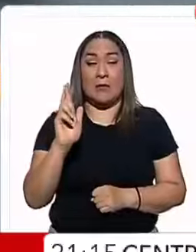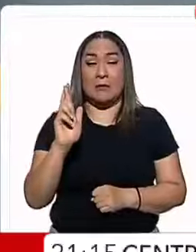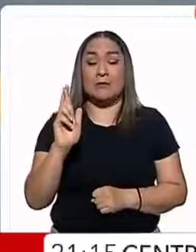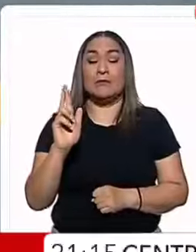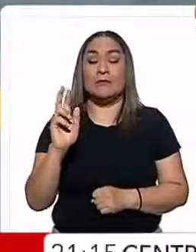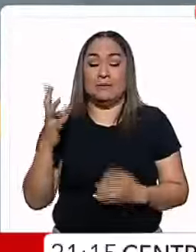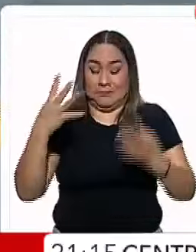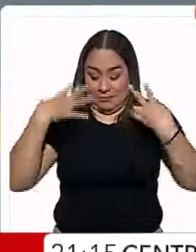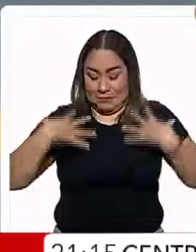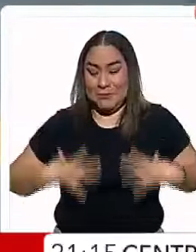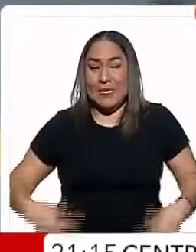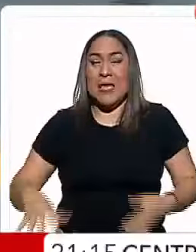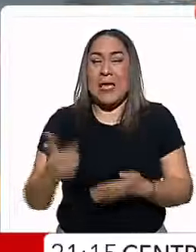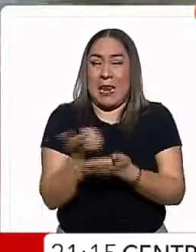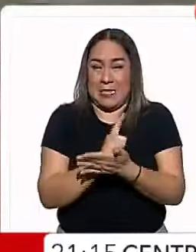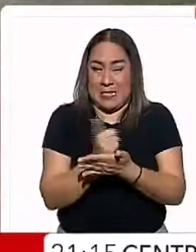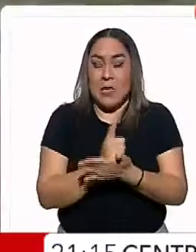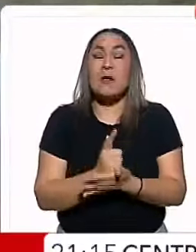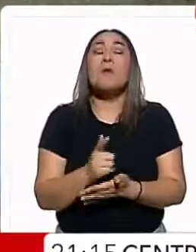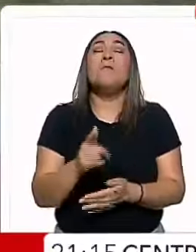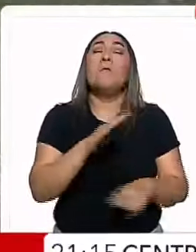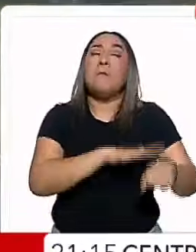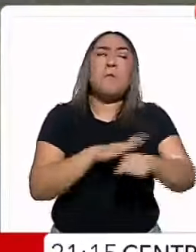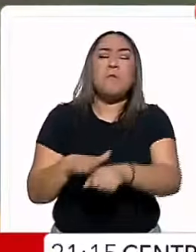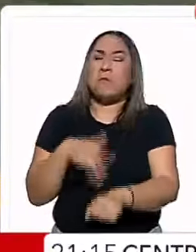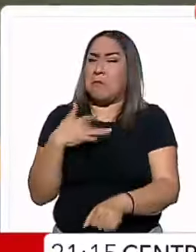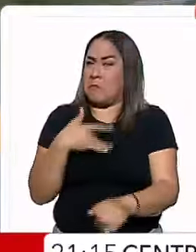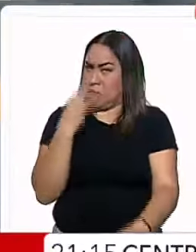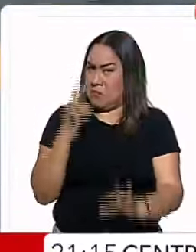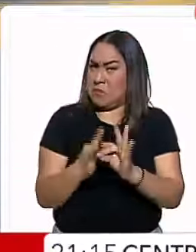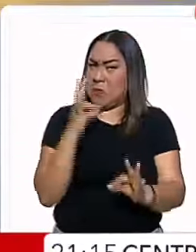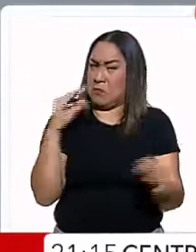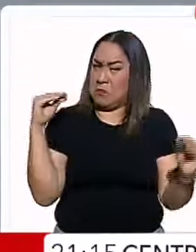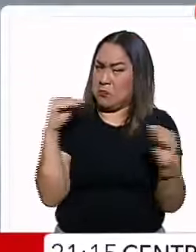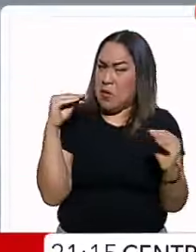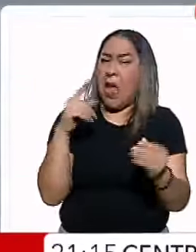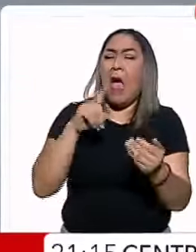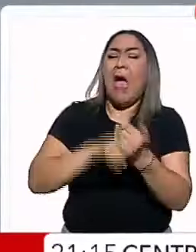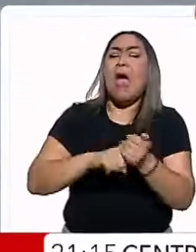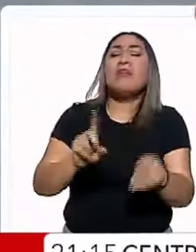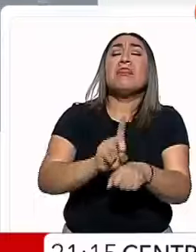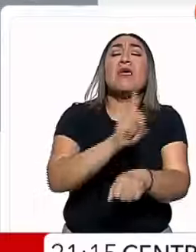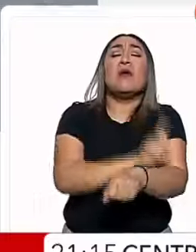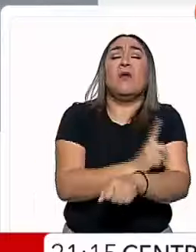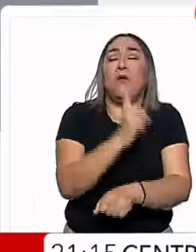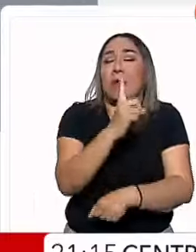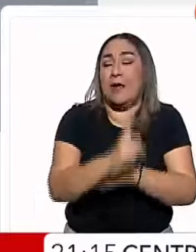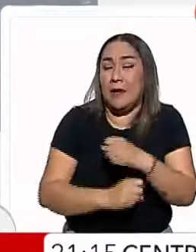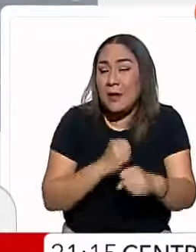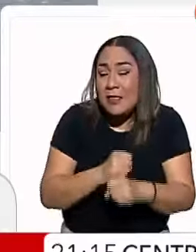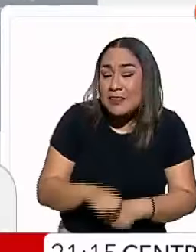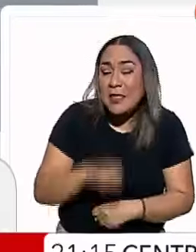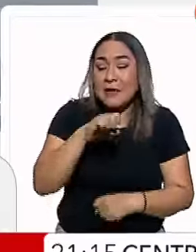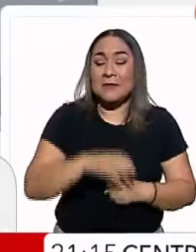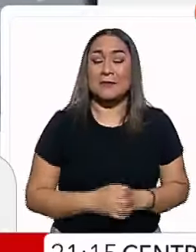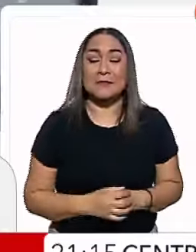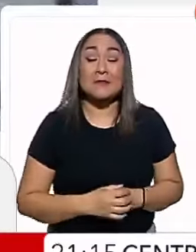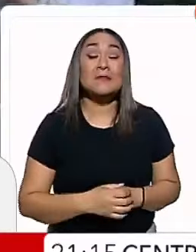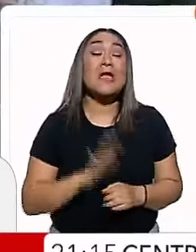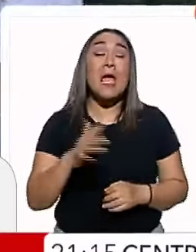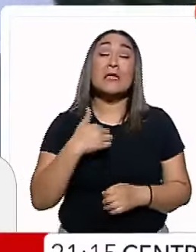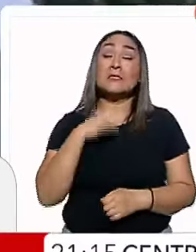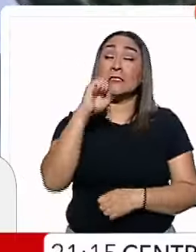con huipil gris, dijo estar lista para este debate desde que tenía 1 año de vida. Llevo 60 años